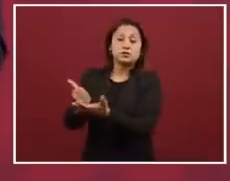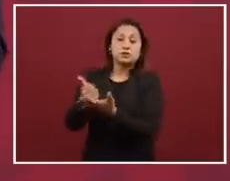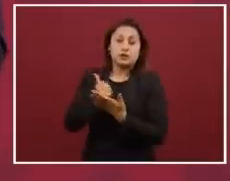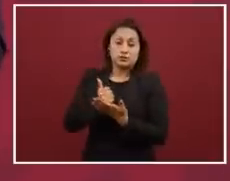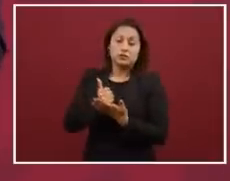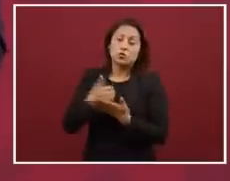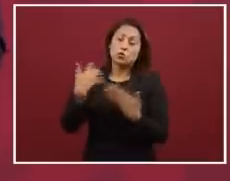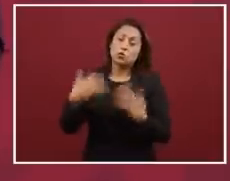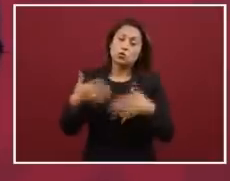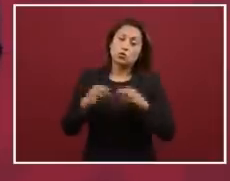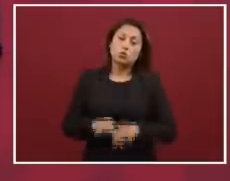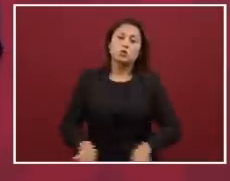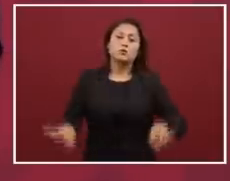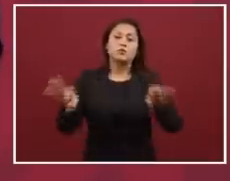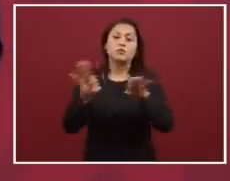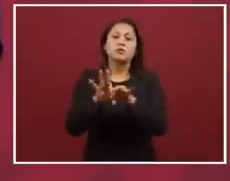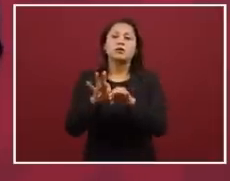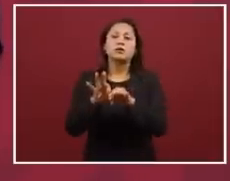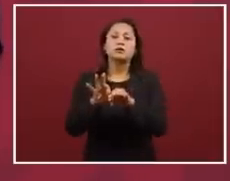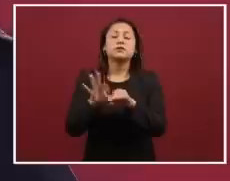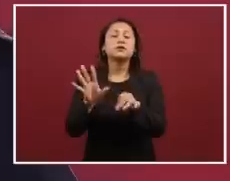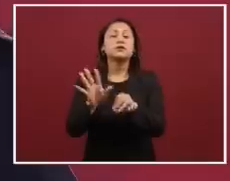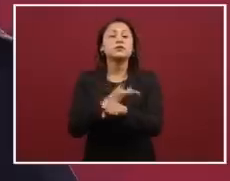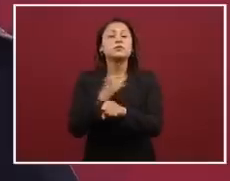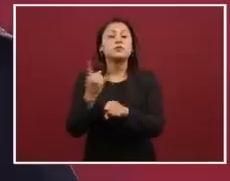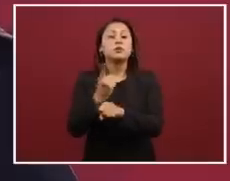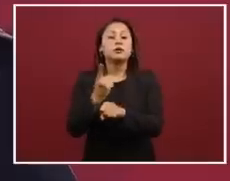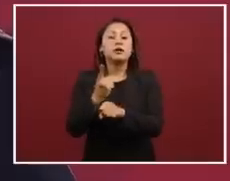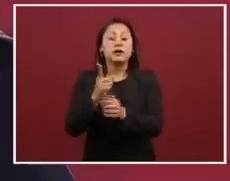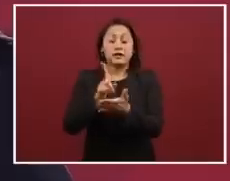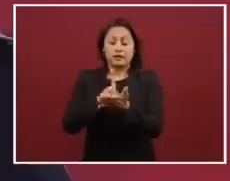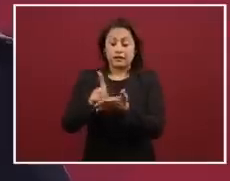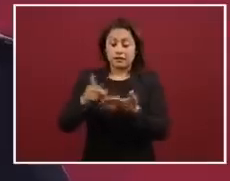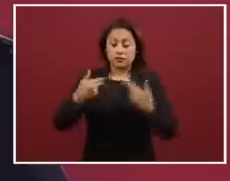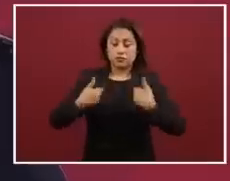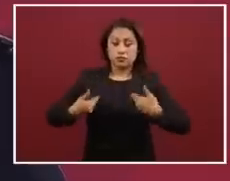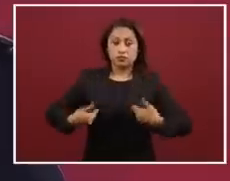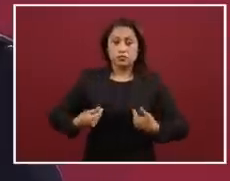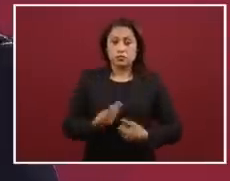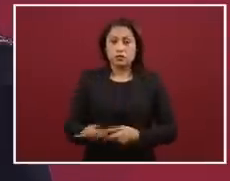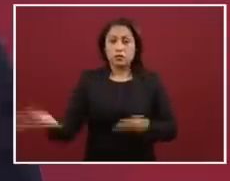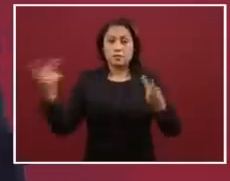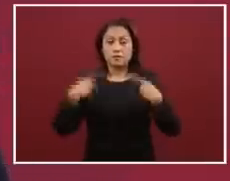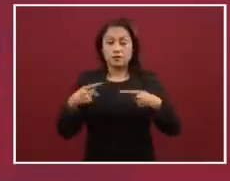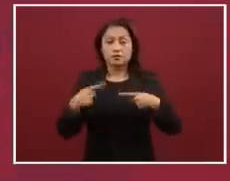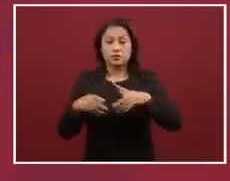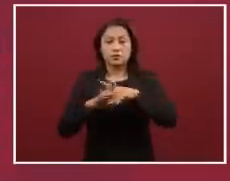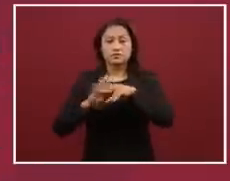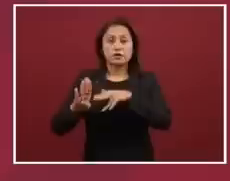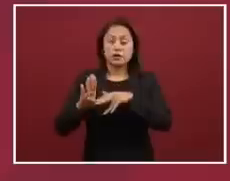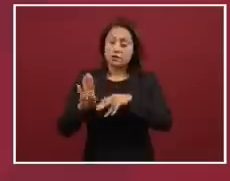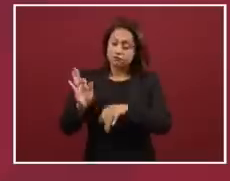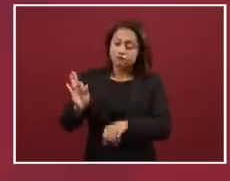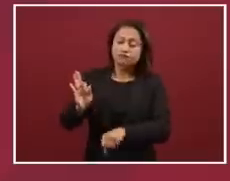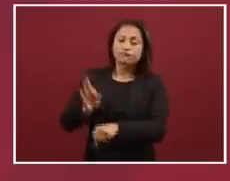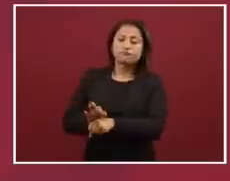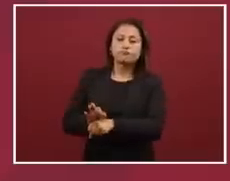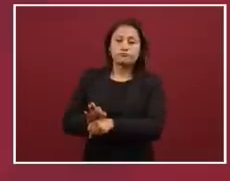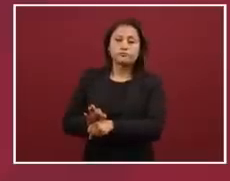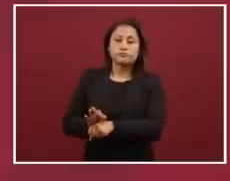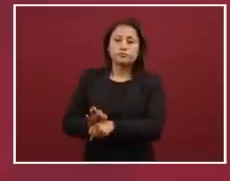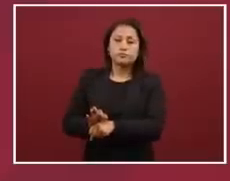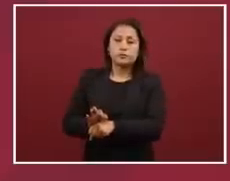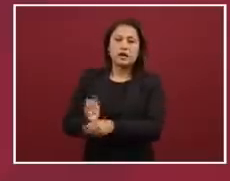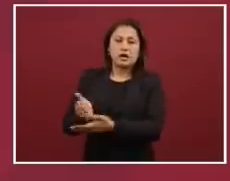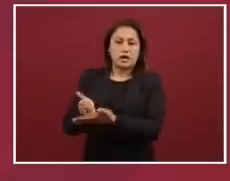forma protegemos los derechos humanos de los migrantes. Tenemos el respaldo del gobierno